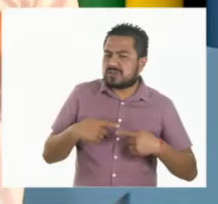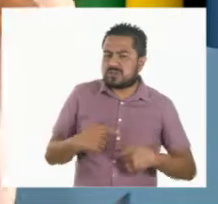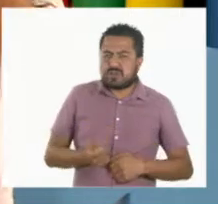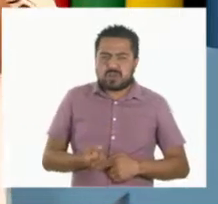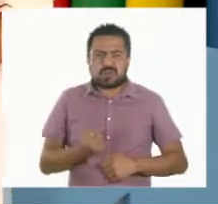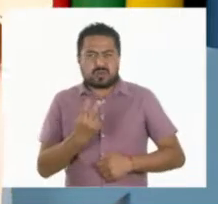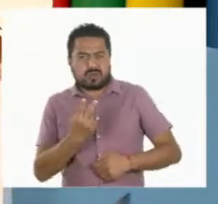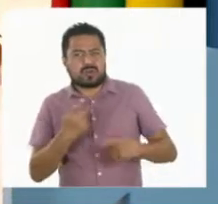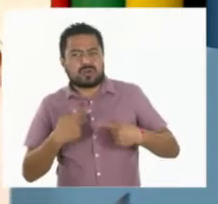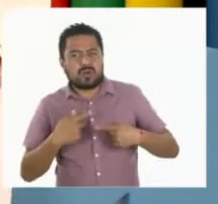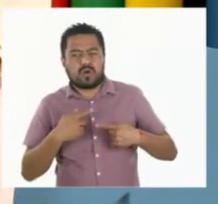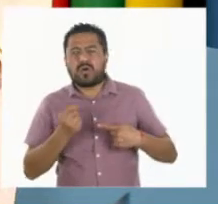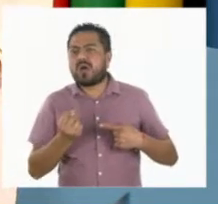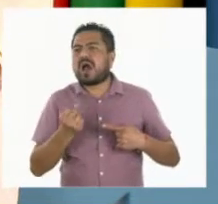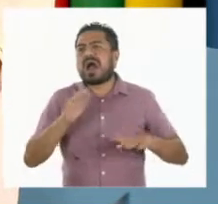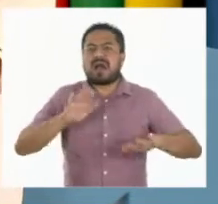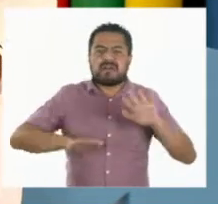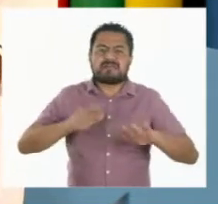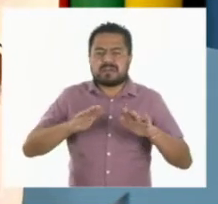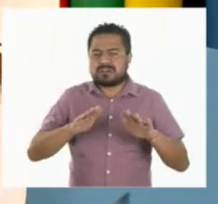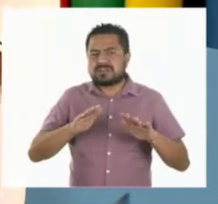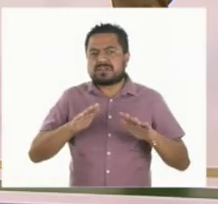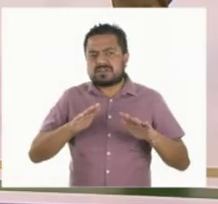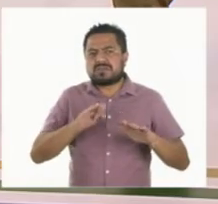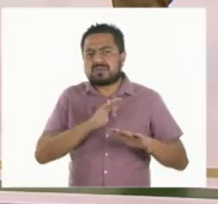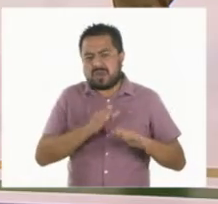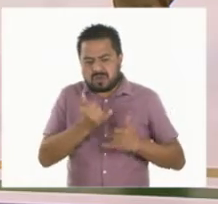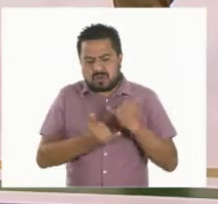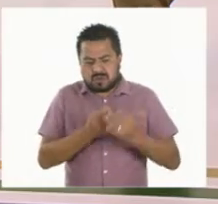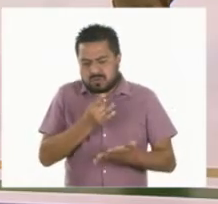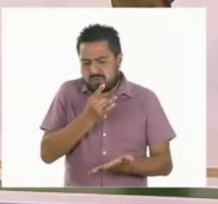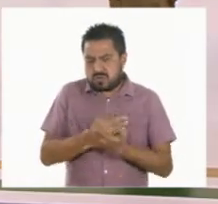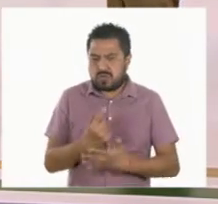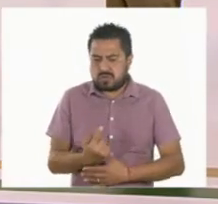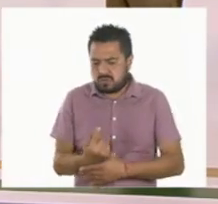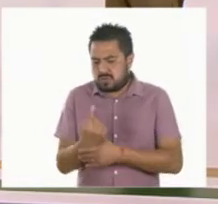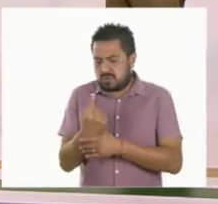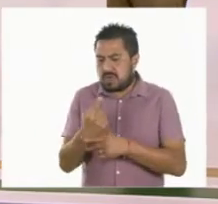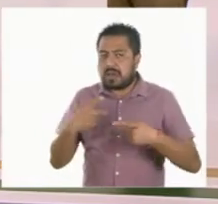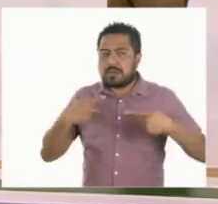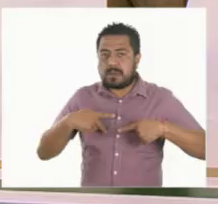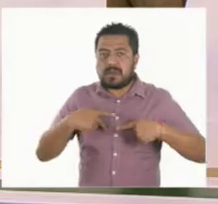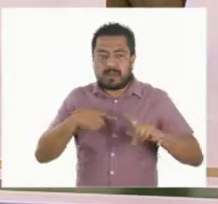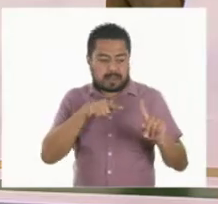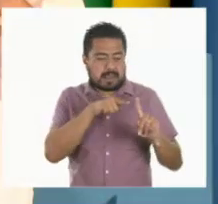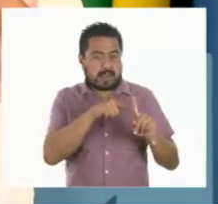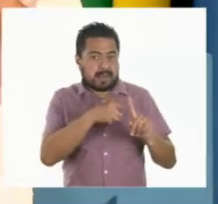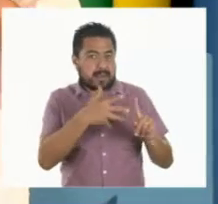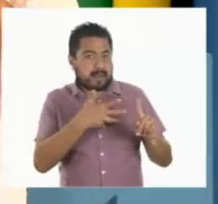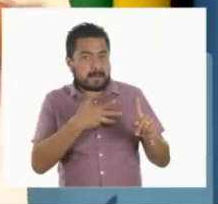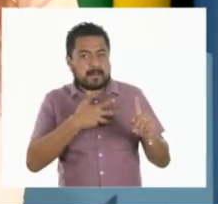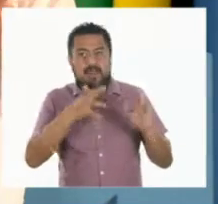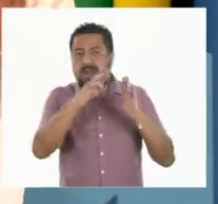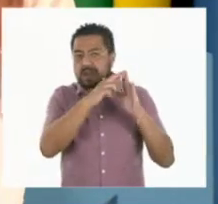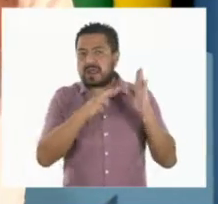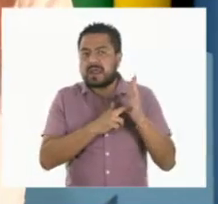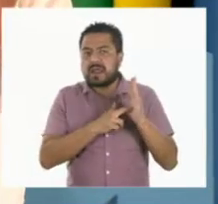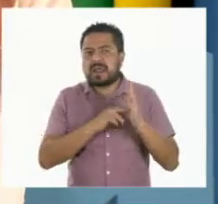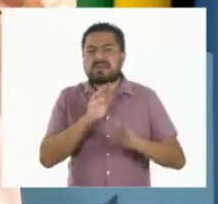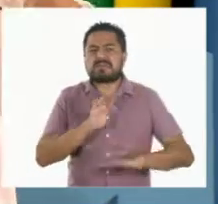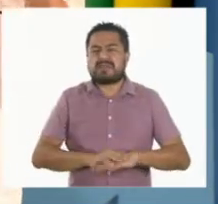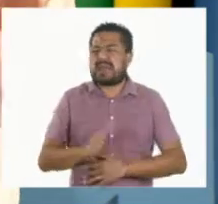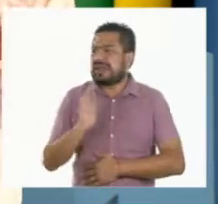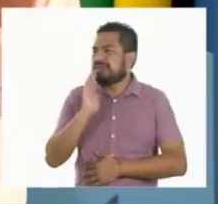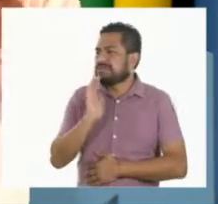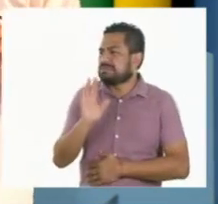también hay juegos donde se juegan con una sola persona. Tiene, además de reglas, unas reglas muy